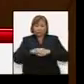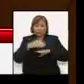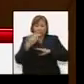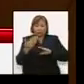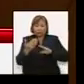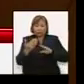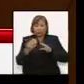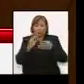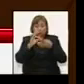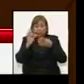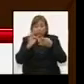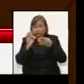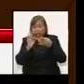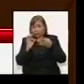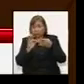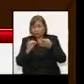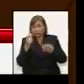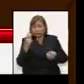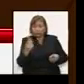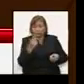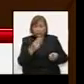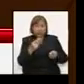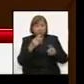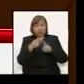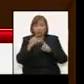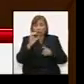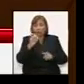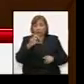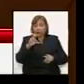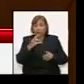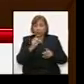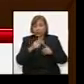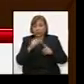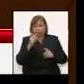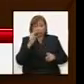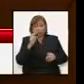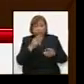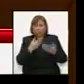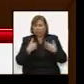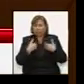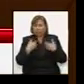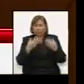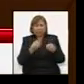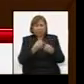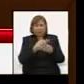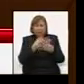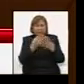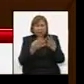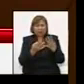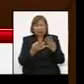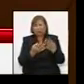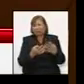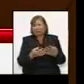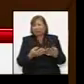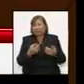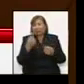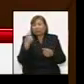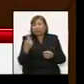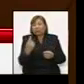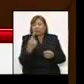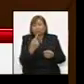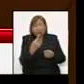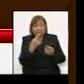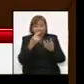principio de flexibilidad, que cada operativo es diferente a los operativos que hacemos. Nosotros tenemos muchos operativos durante 3 años, pero cada